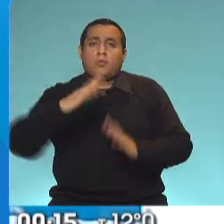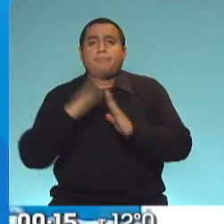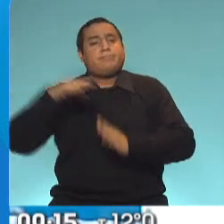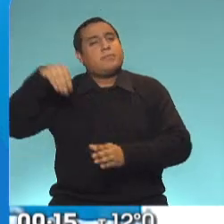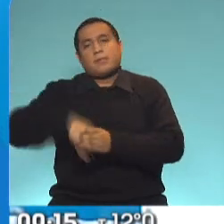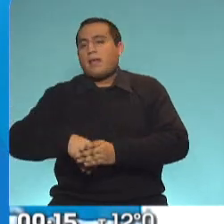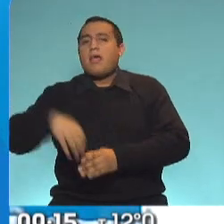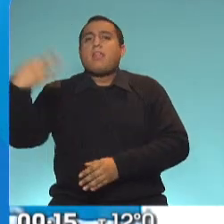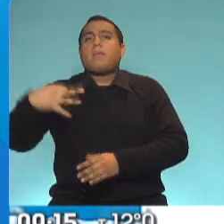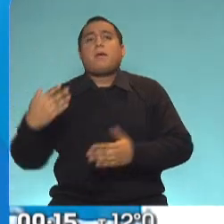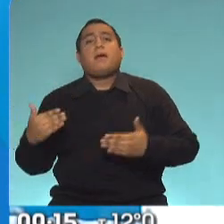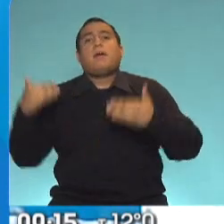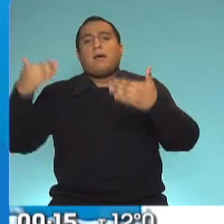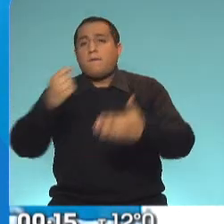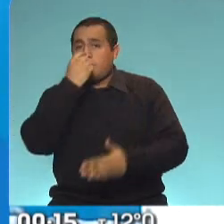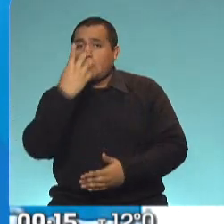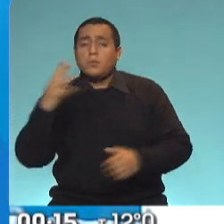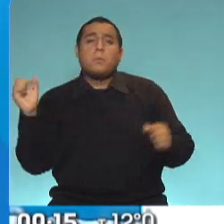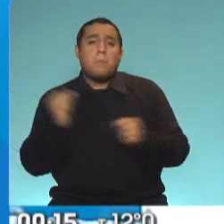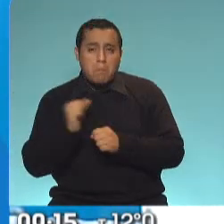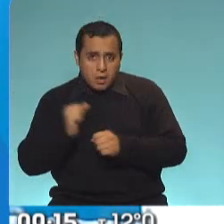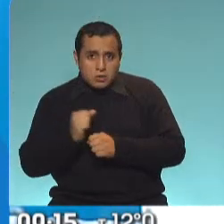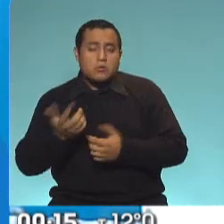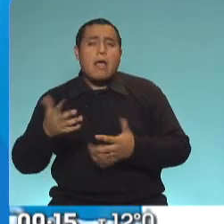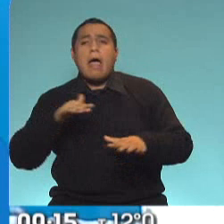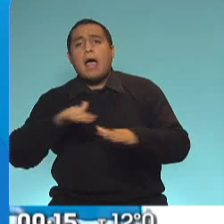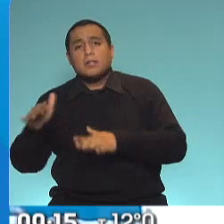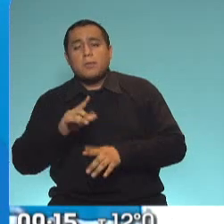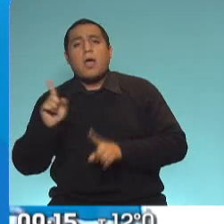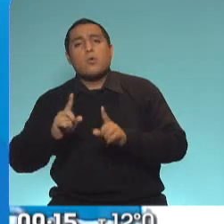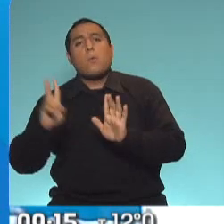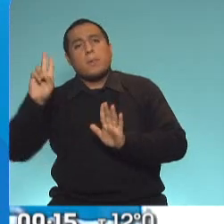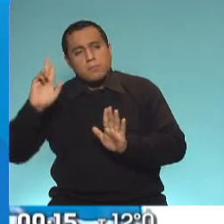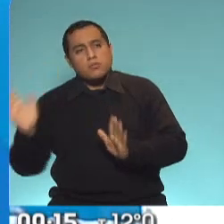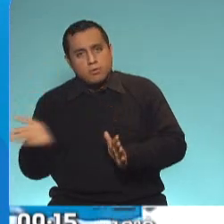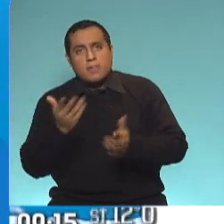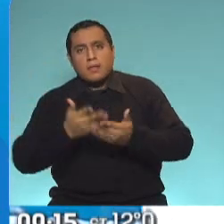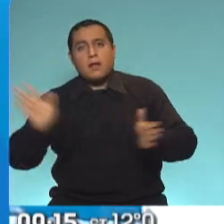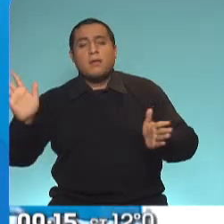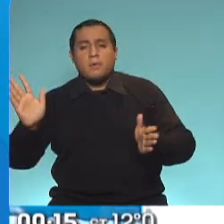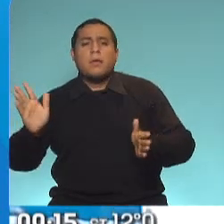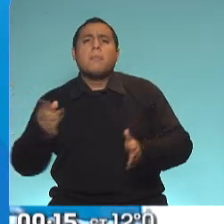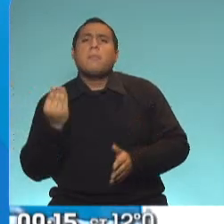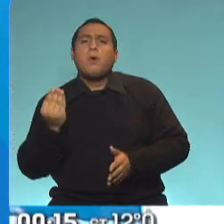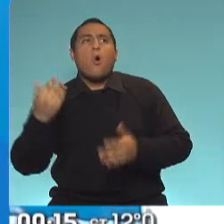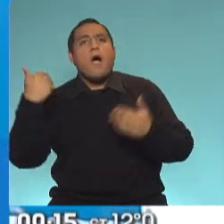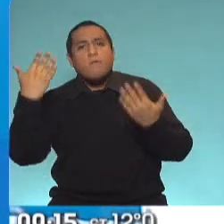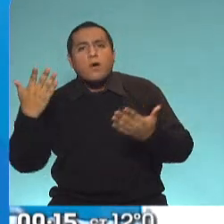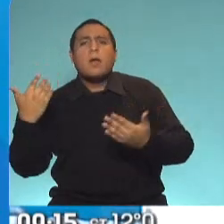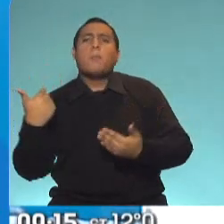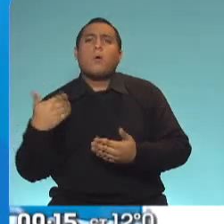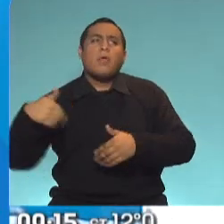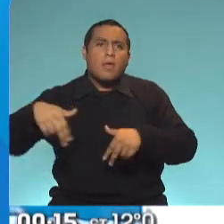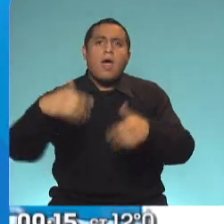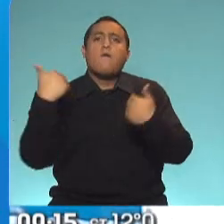preventivo obligatorio hasta el 24 de mayo. Las actividades que están autorizadas y permitidas, las salidas son para uso exclusivo